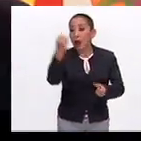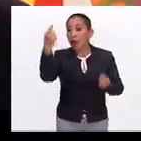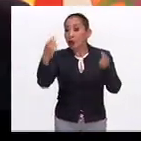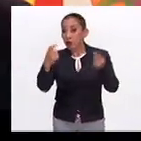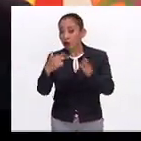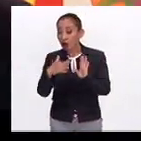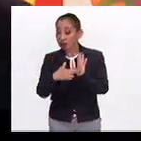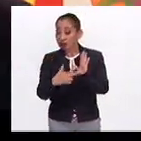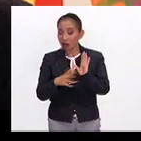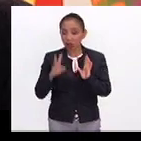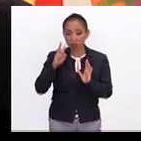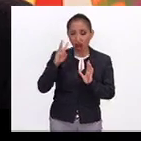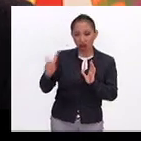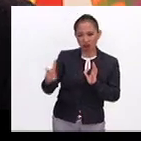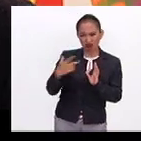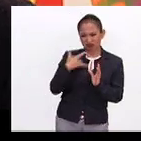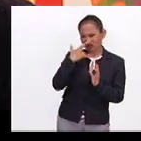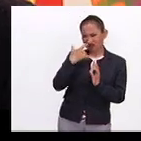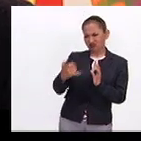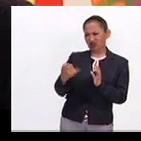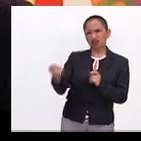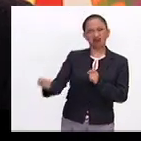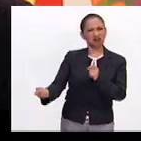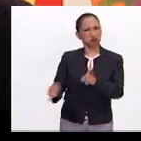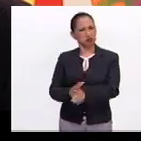algunas condiciones indescriptibles.